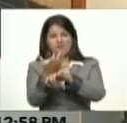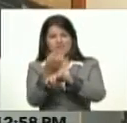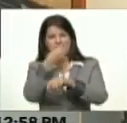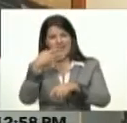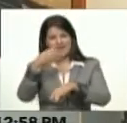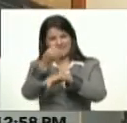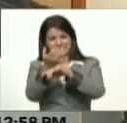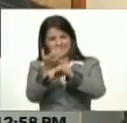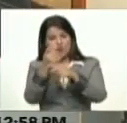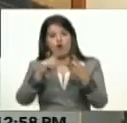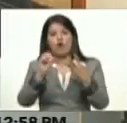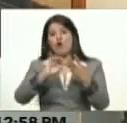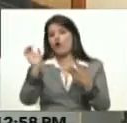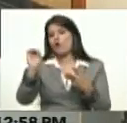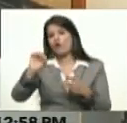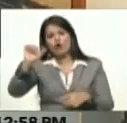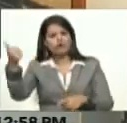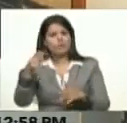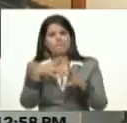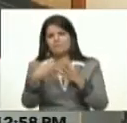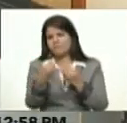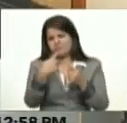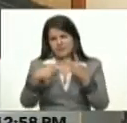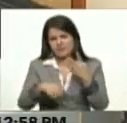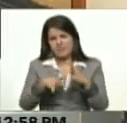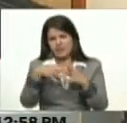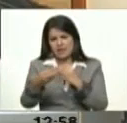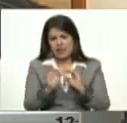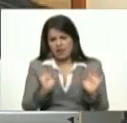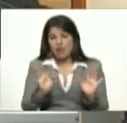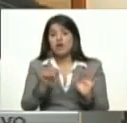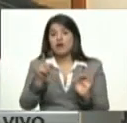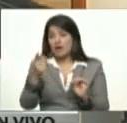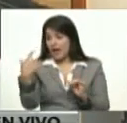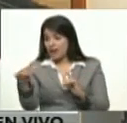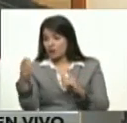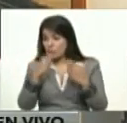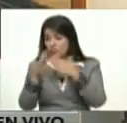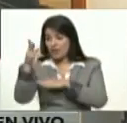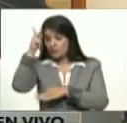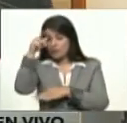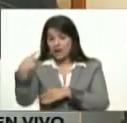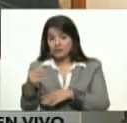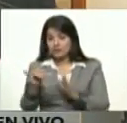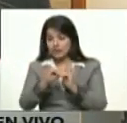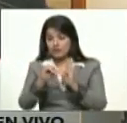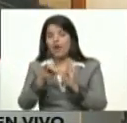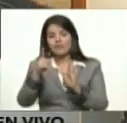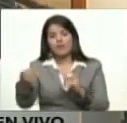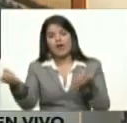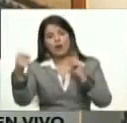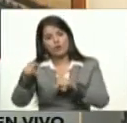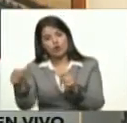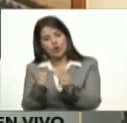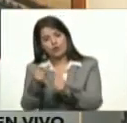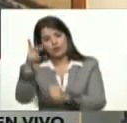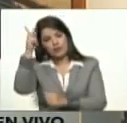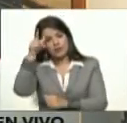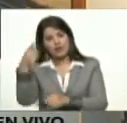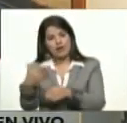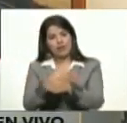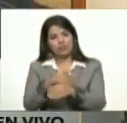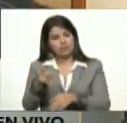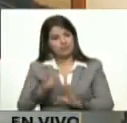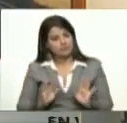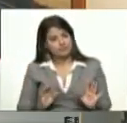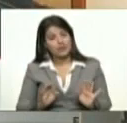o minerales no metálicos, incluso con comunidades y con pueblos indígenas que vivan allí históricamente. Es una